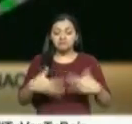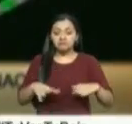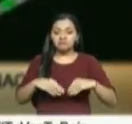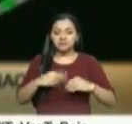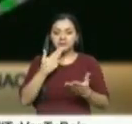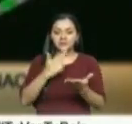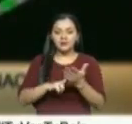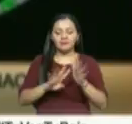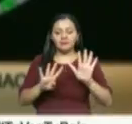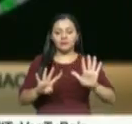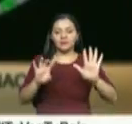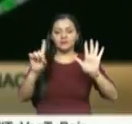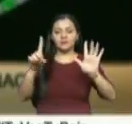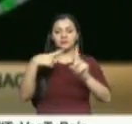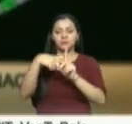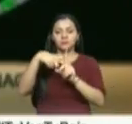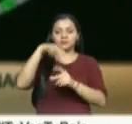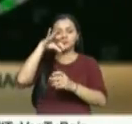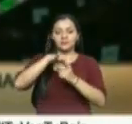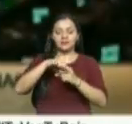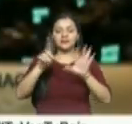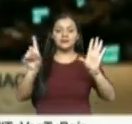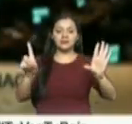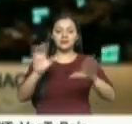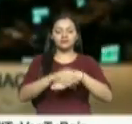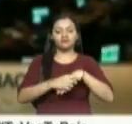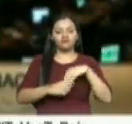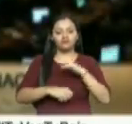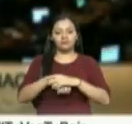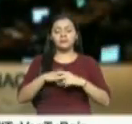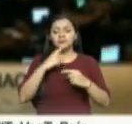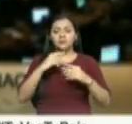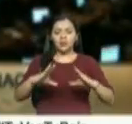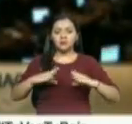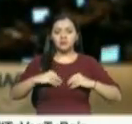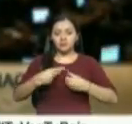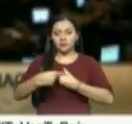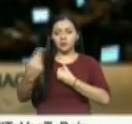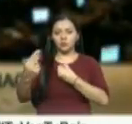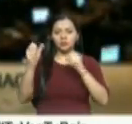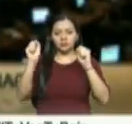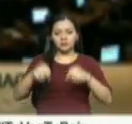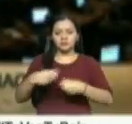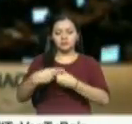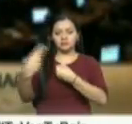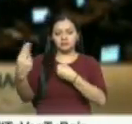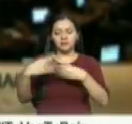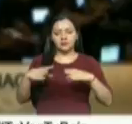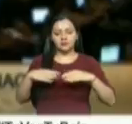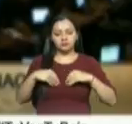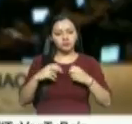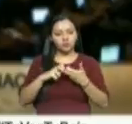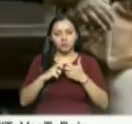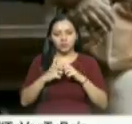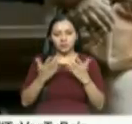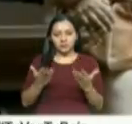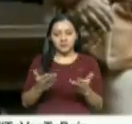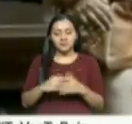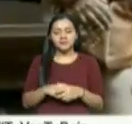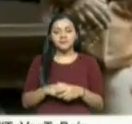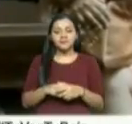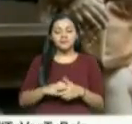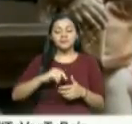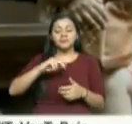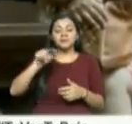96 votos afirmativos y 6 abstenciones. Ha sido aceptada la renuncia del doctor Galo Chiriboga Zambrano, Fiscal General del Estado.